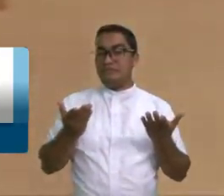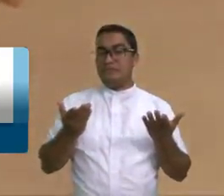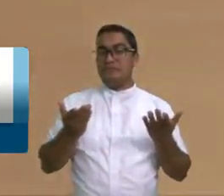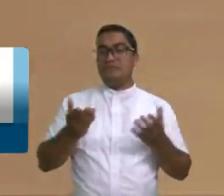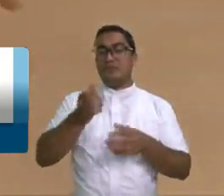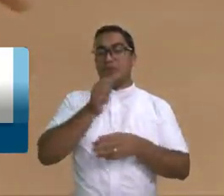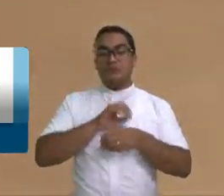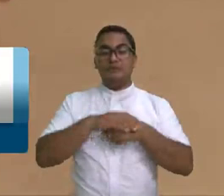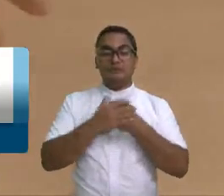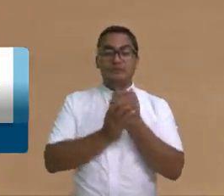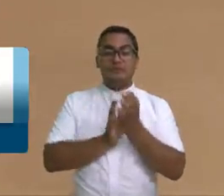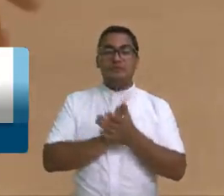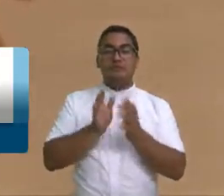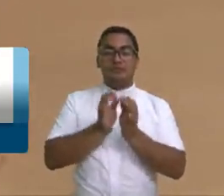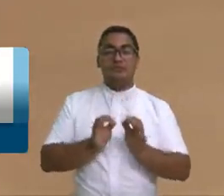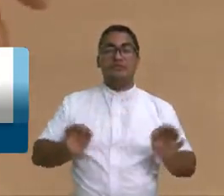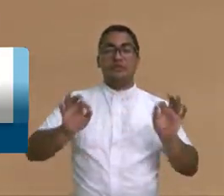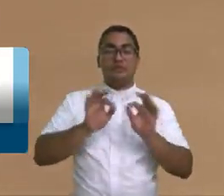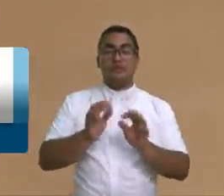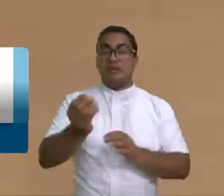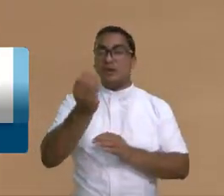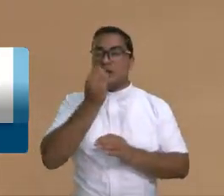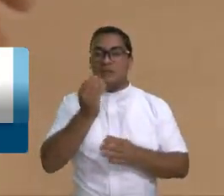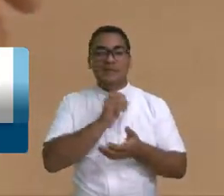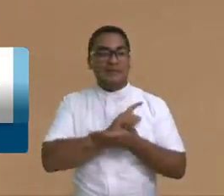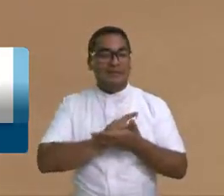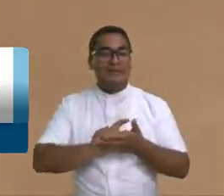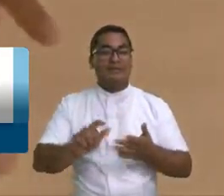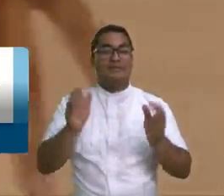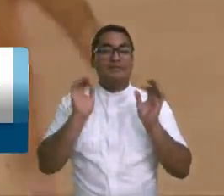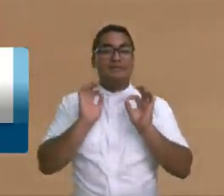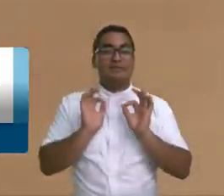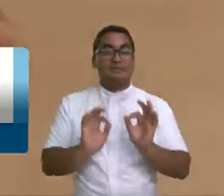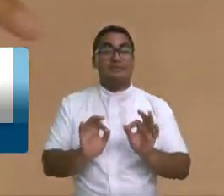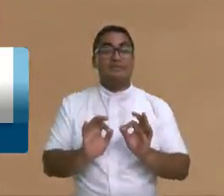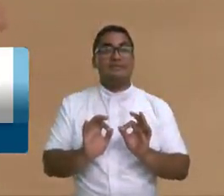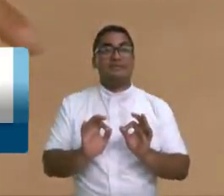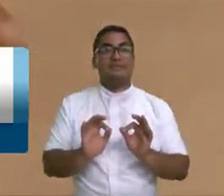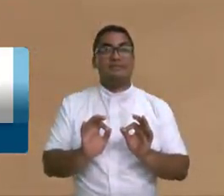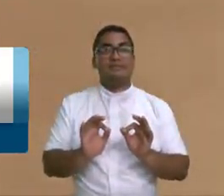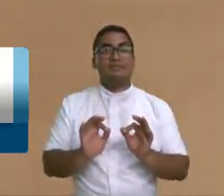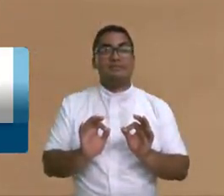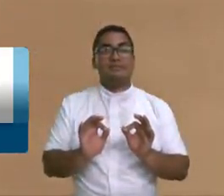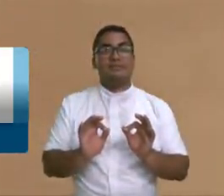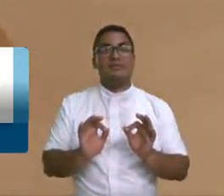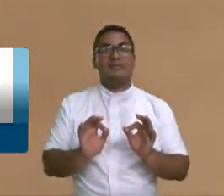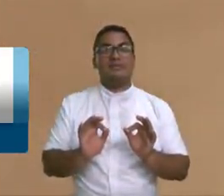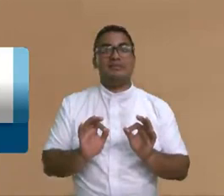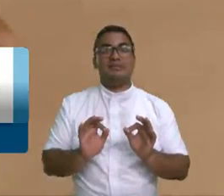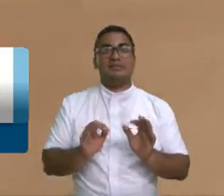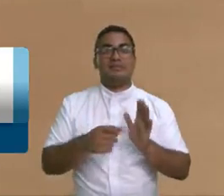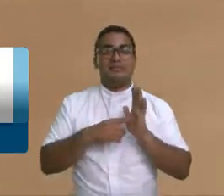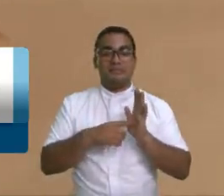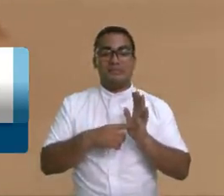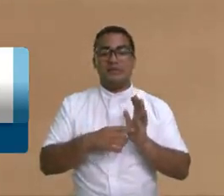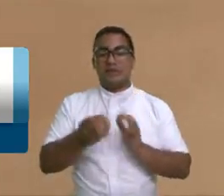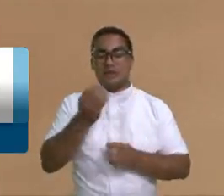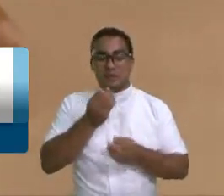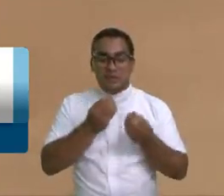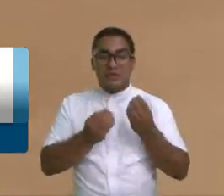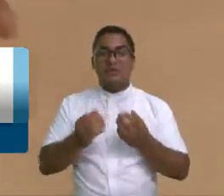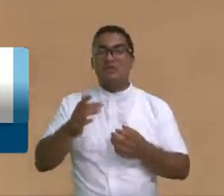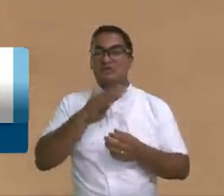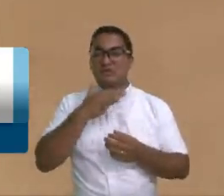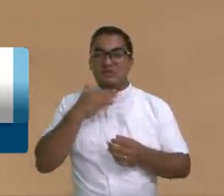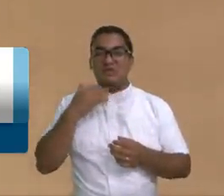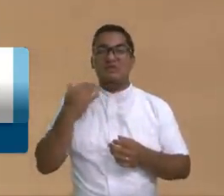manos hay que higienizar los alimentos, el coccionar bien los alimentos. Lavarlos bien. Porque también si los alimentos están contaminados,